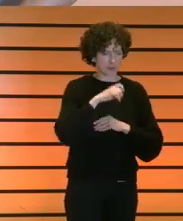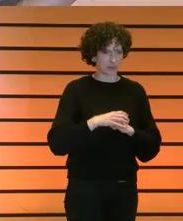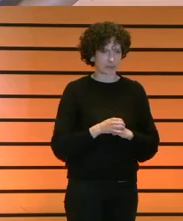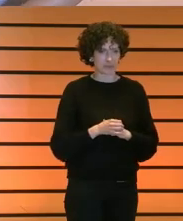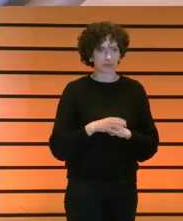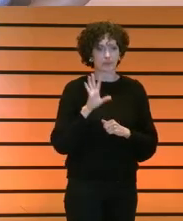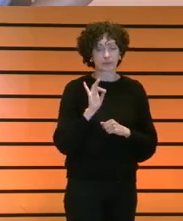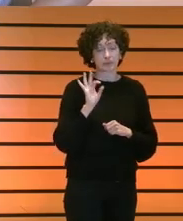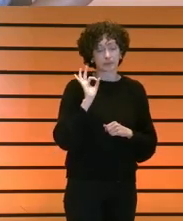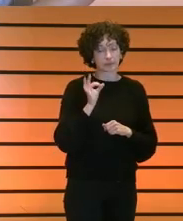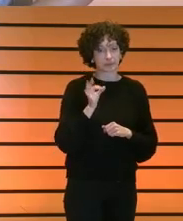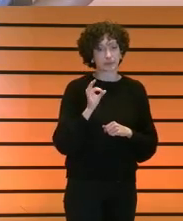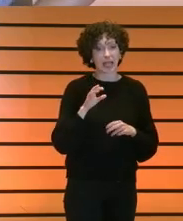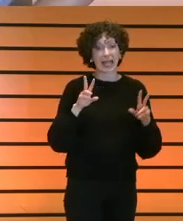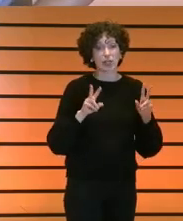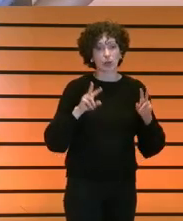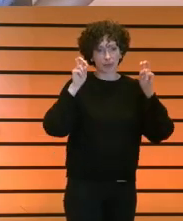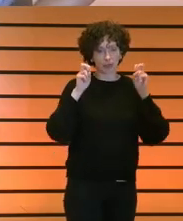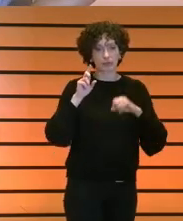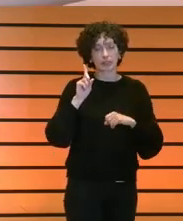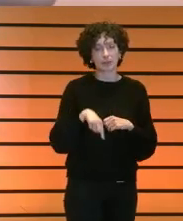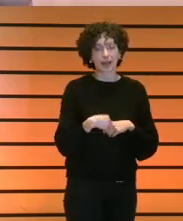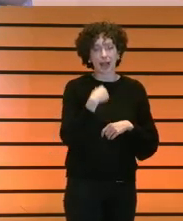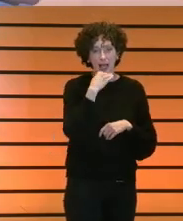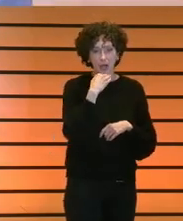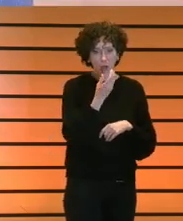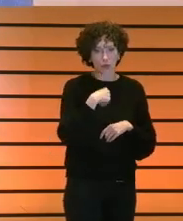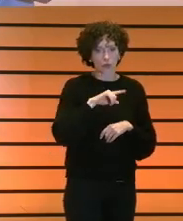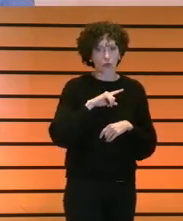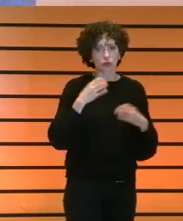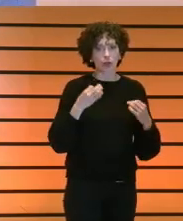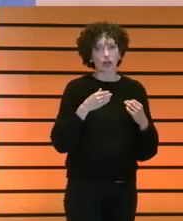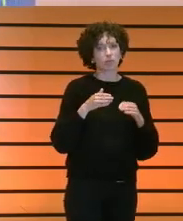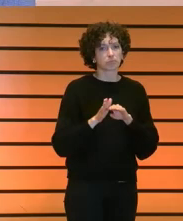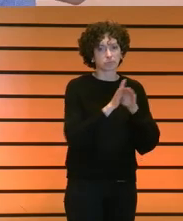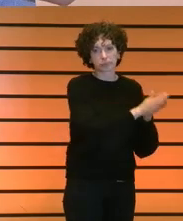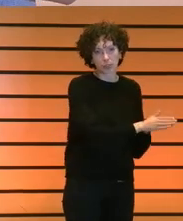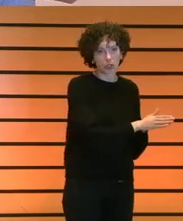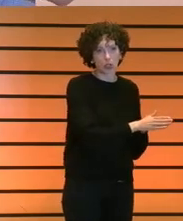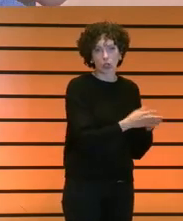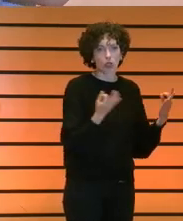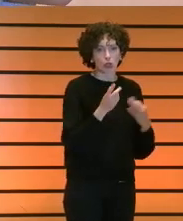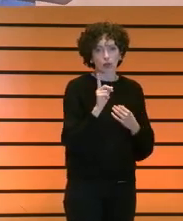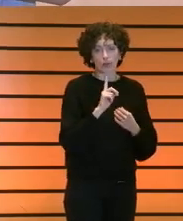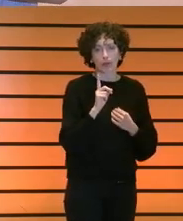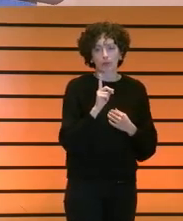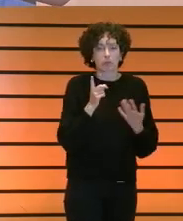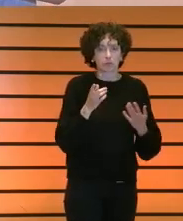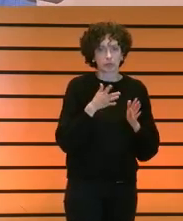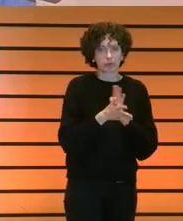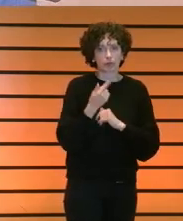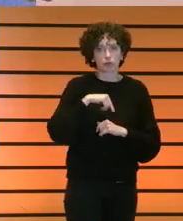verdad es que la innovación también es una de esas cosas que no tenemos que dejar de lado por el hecho de ser empresas de inserción en las cuales, por